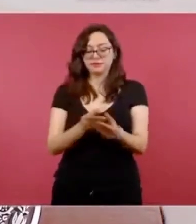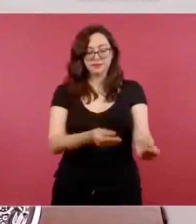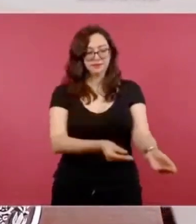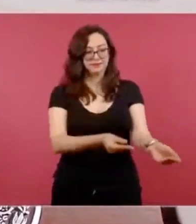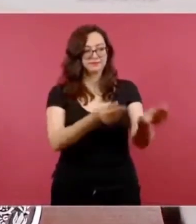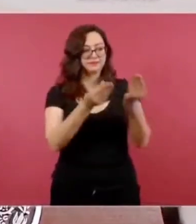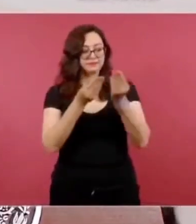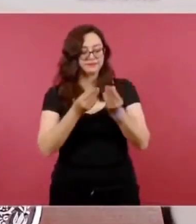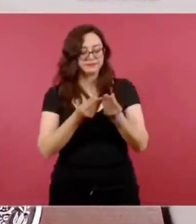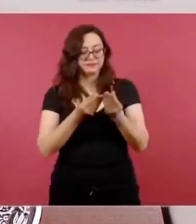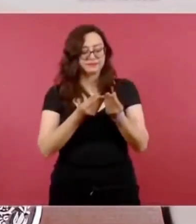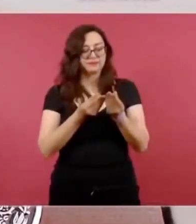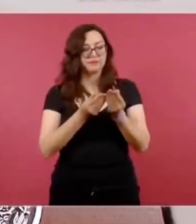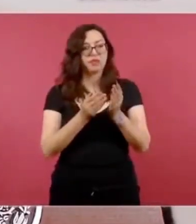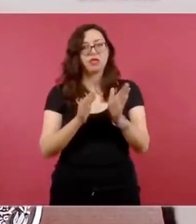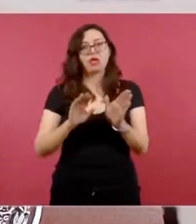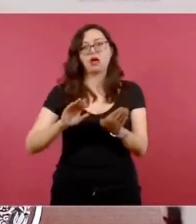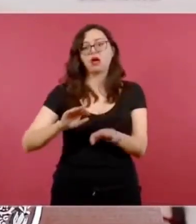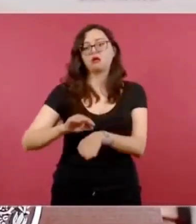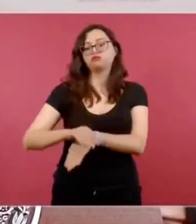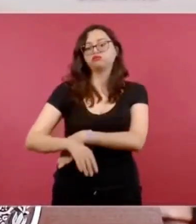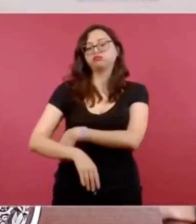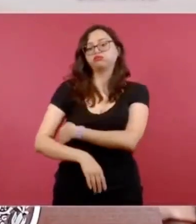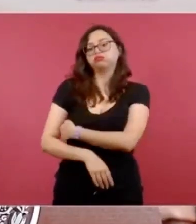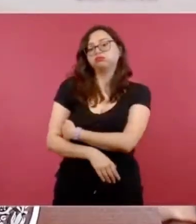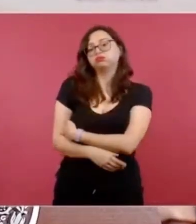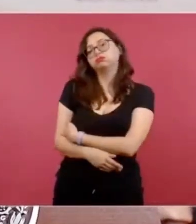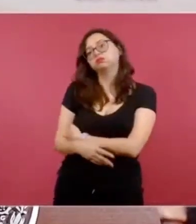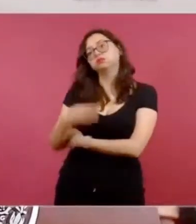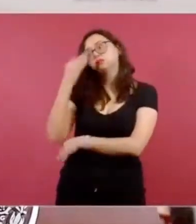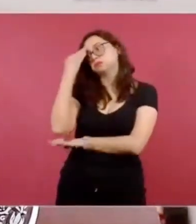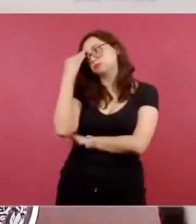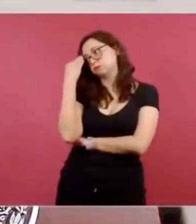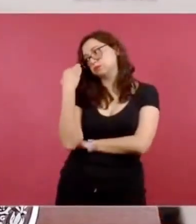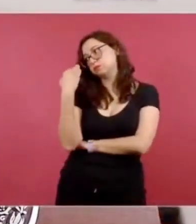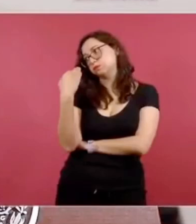22, 24 mil millones de pesos.